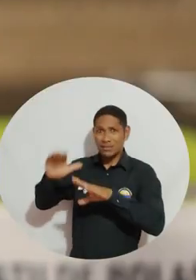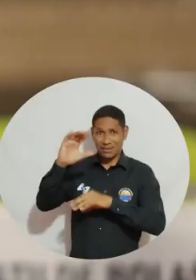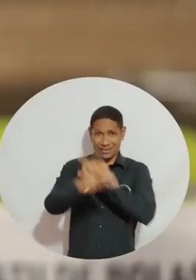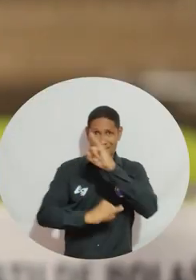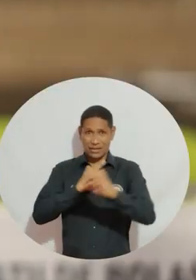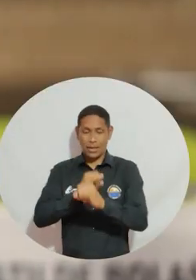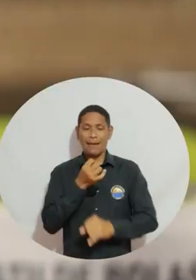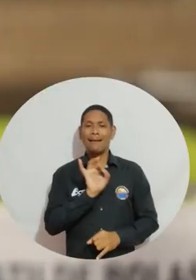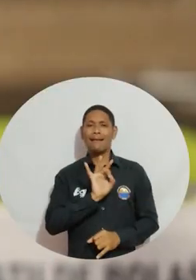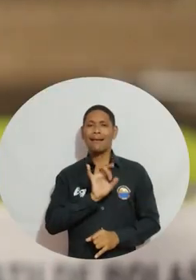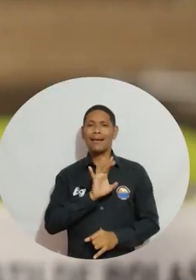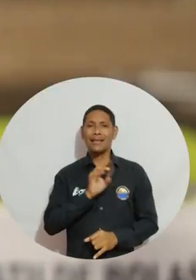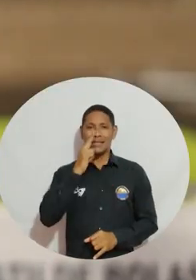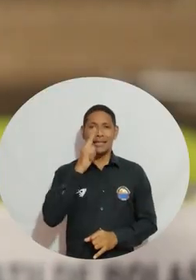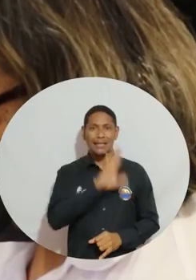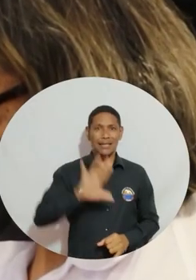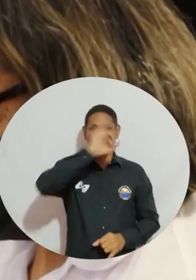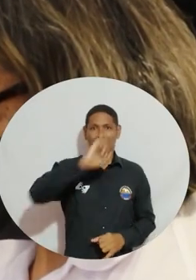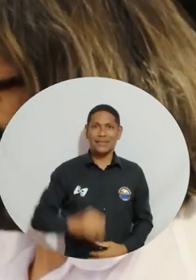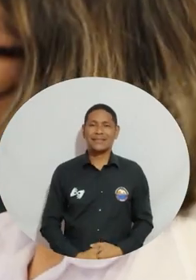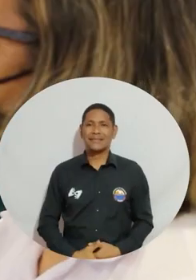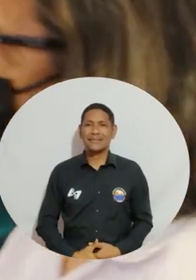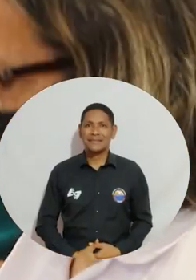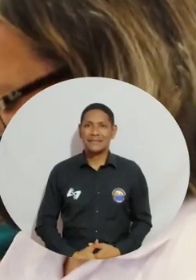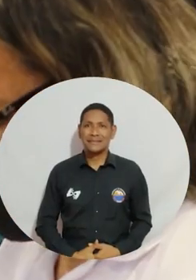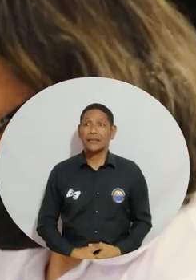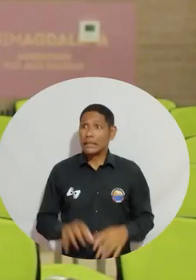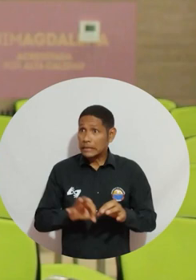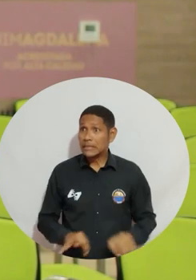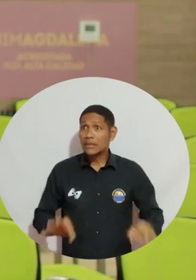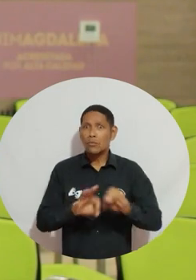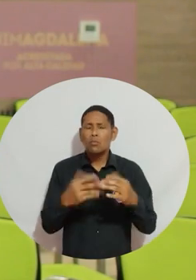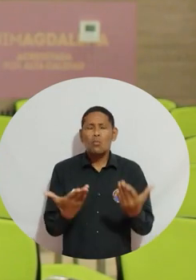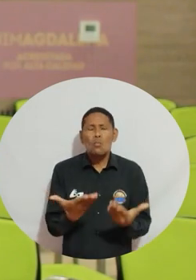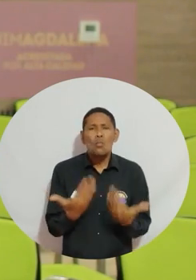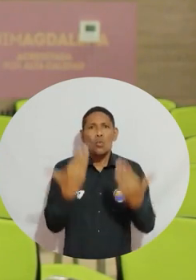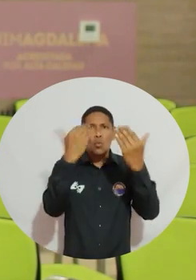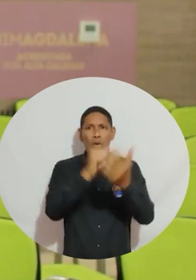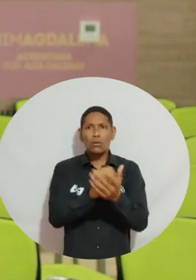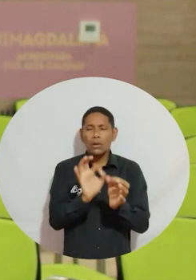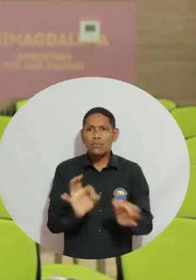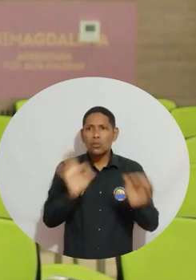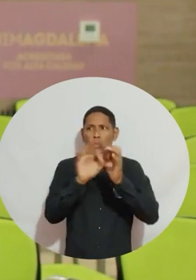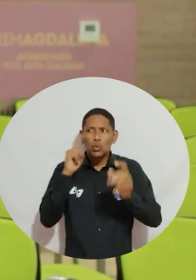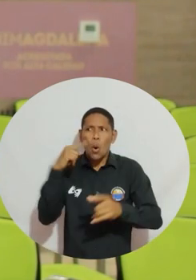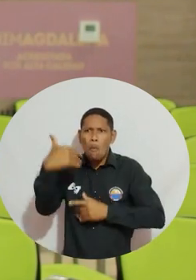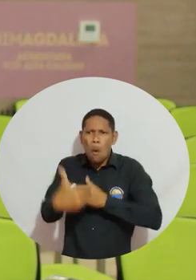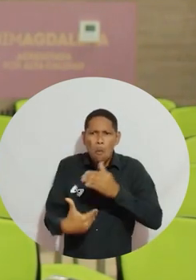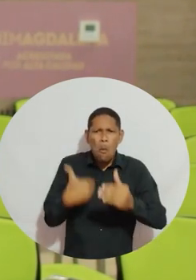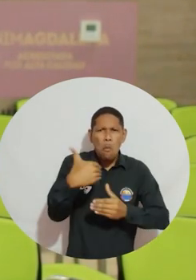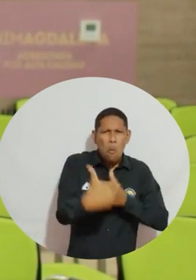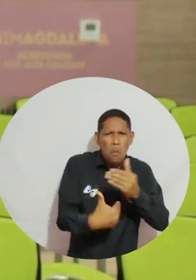25 invitados internacionales y 15 nacionales. La idea con esta charla fundamentalmente es que todos